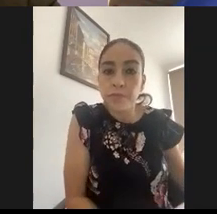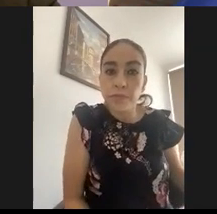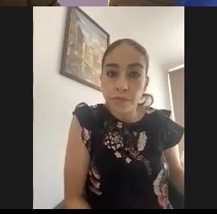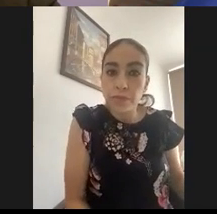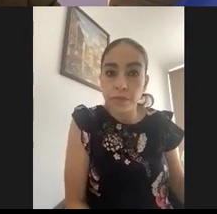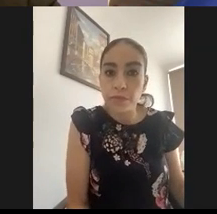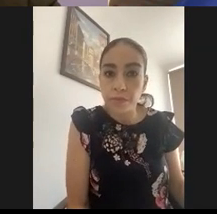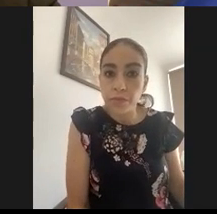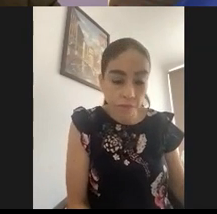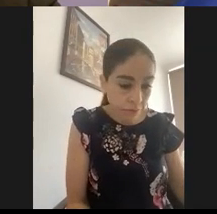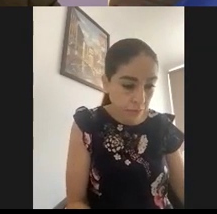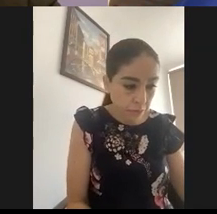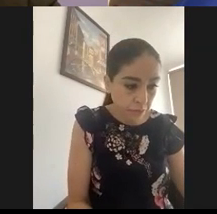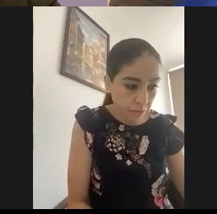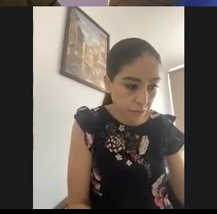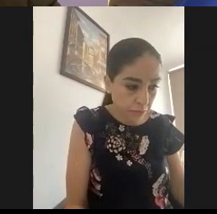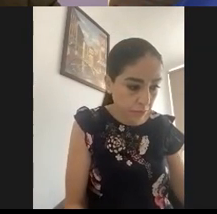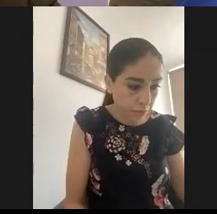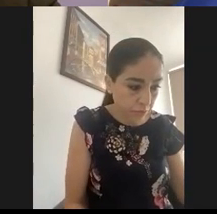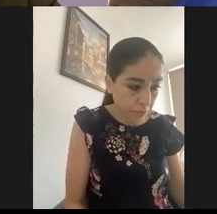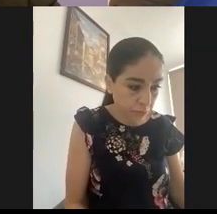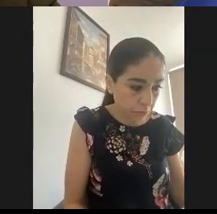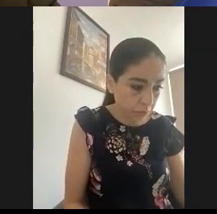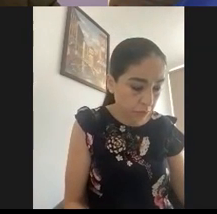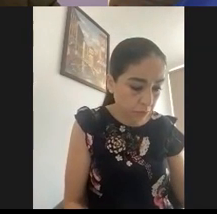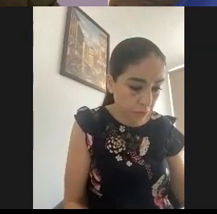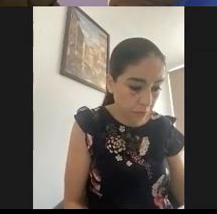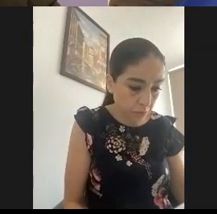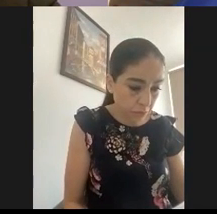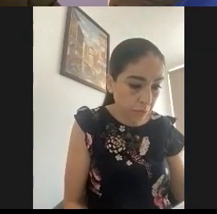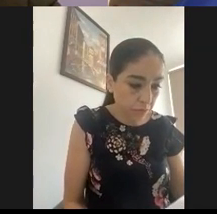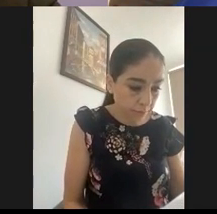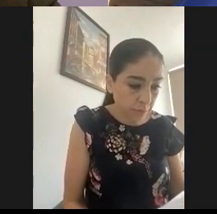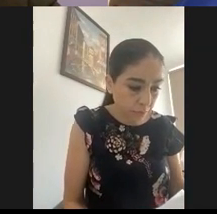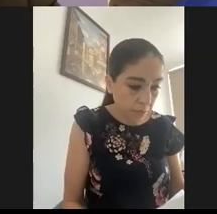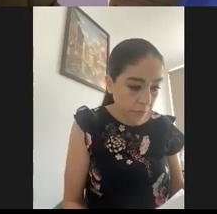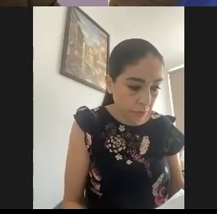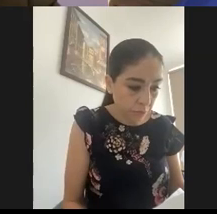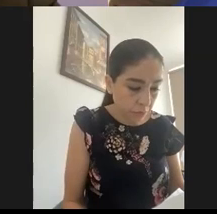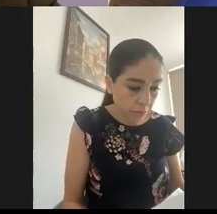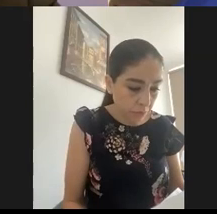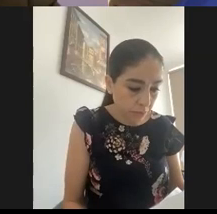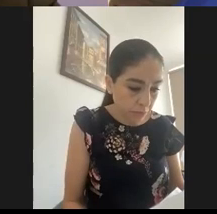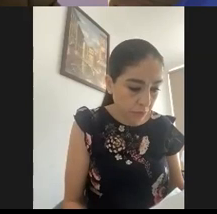gusta tener el plan y ejecutarlo. Y definitivamente